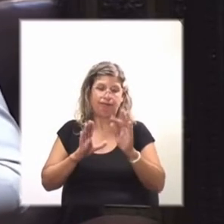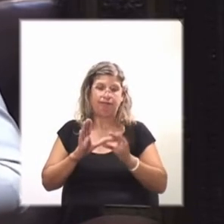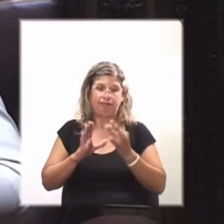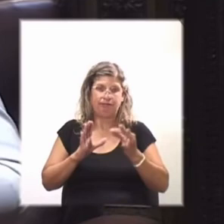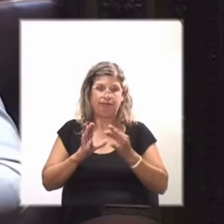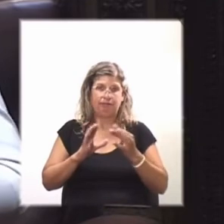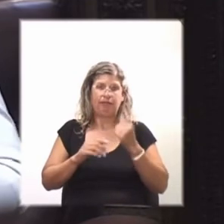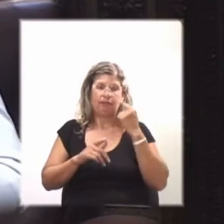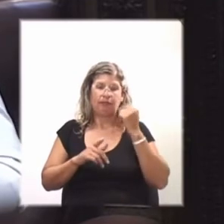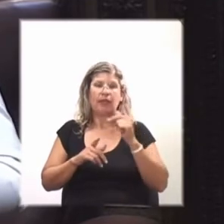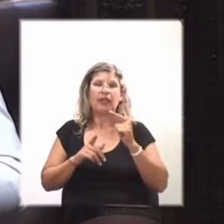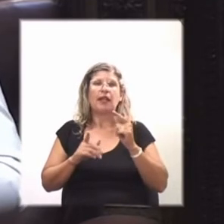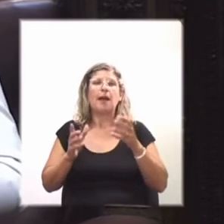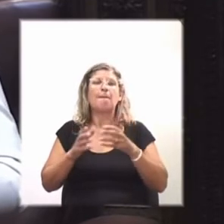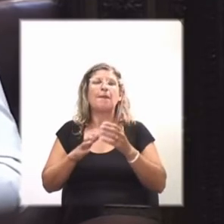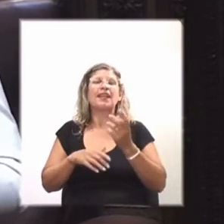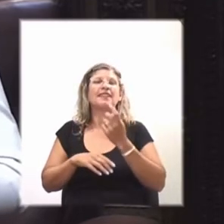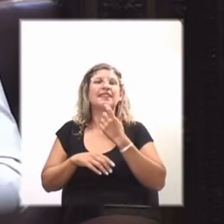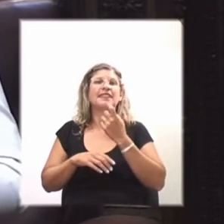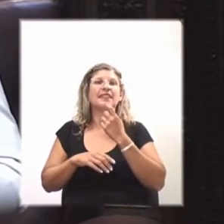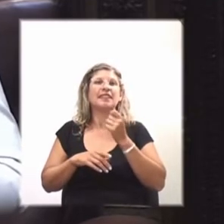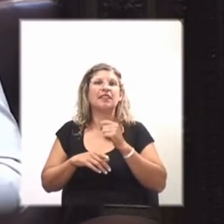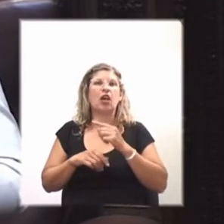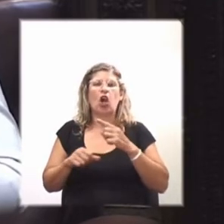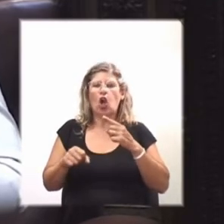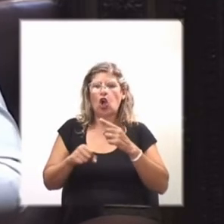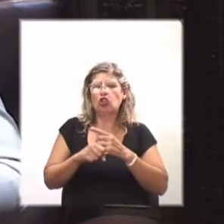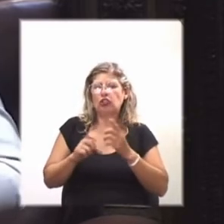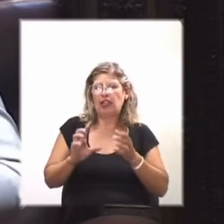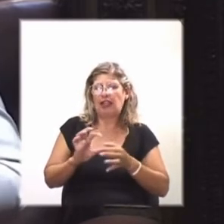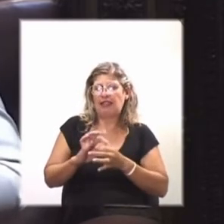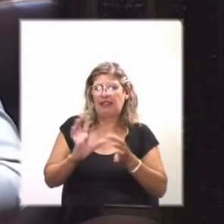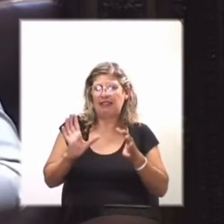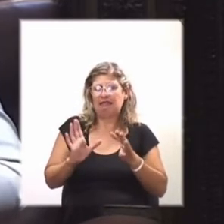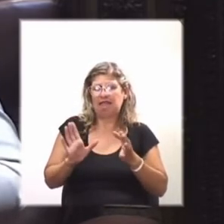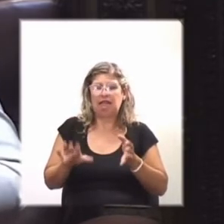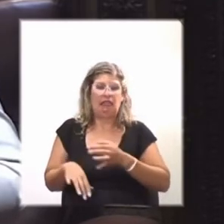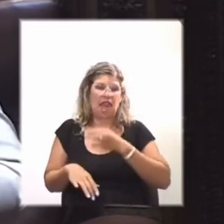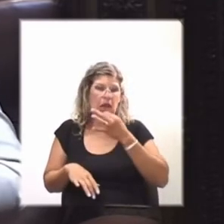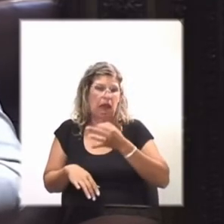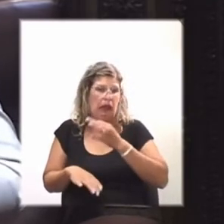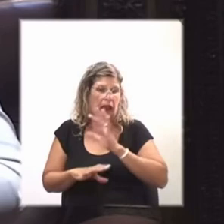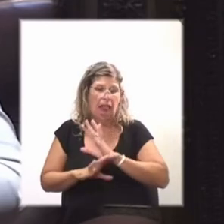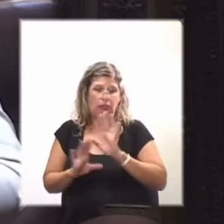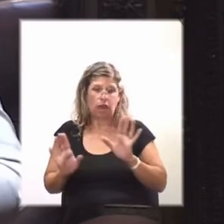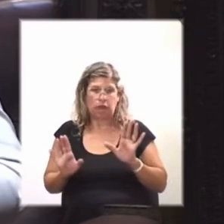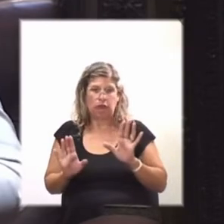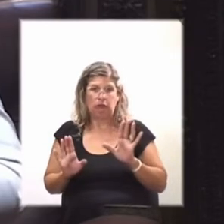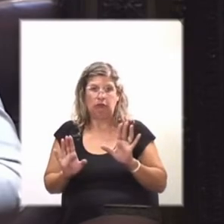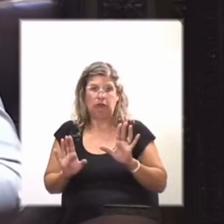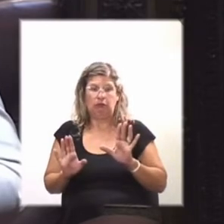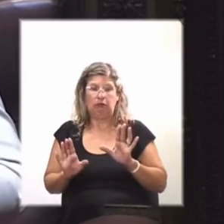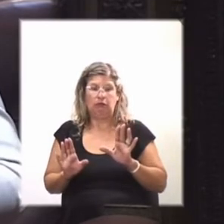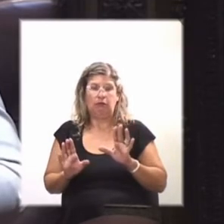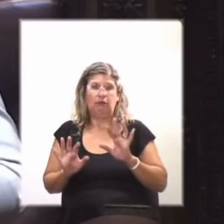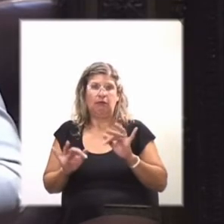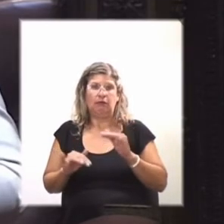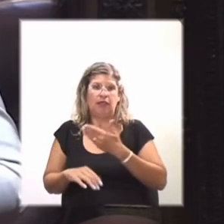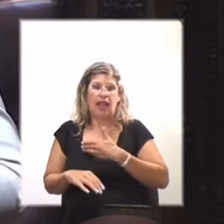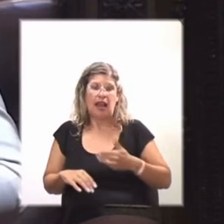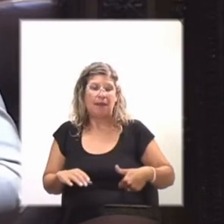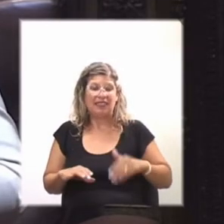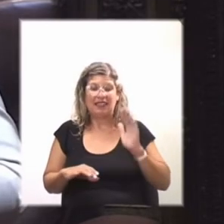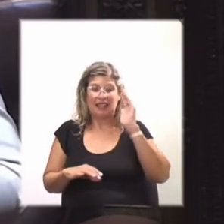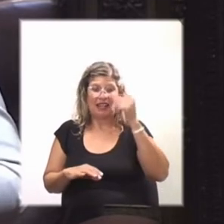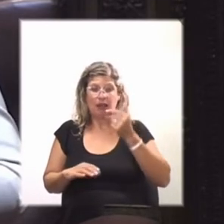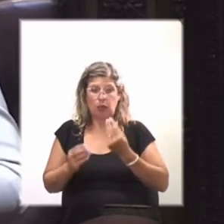lema Partido Colorado, un antidemócrata declarado en la presidencia de la